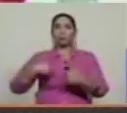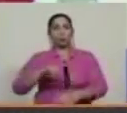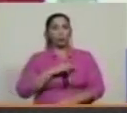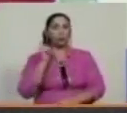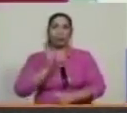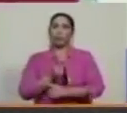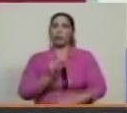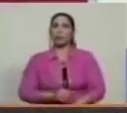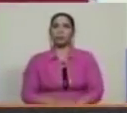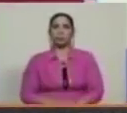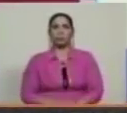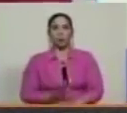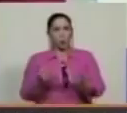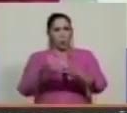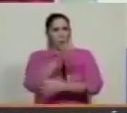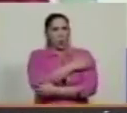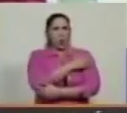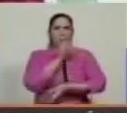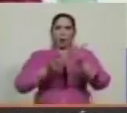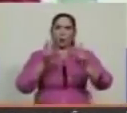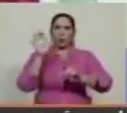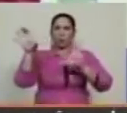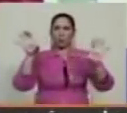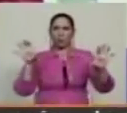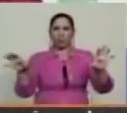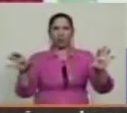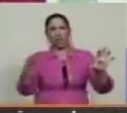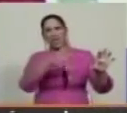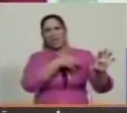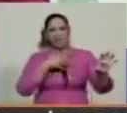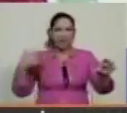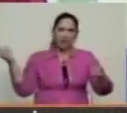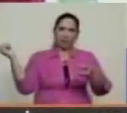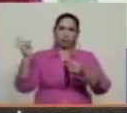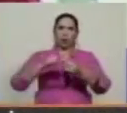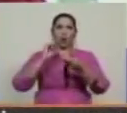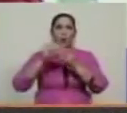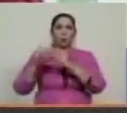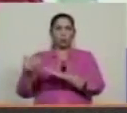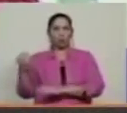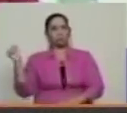Que la derecha en algunas partes quiere incorporarse a las comunas, sí.